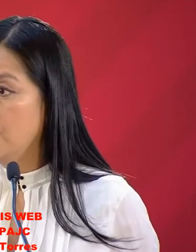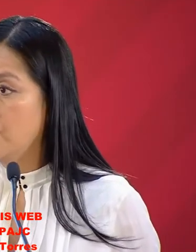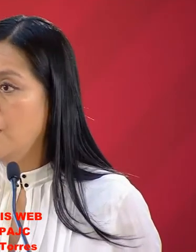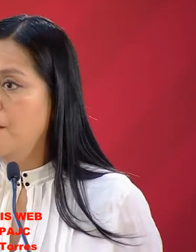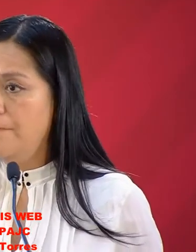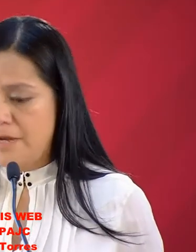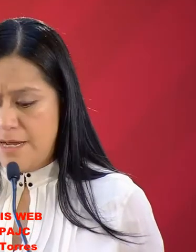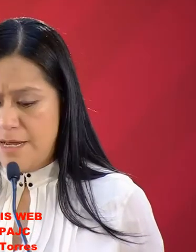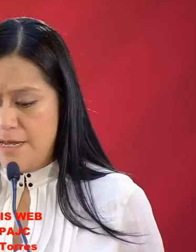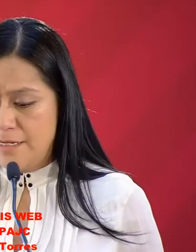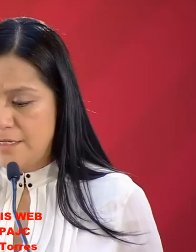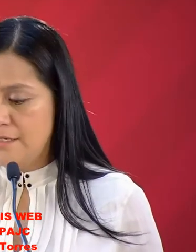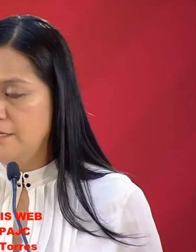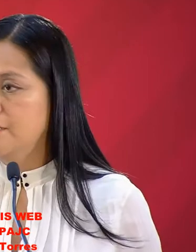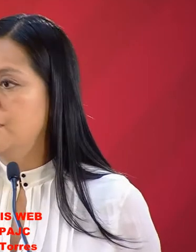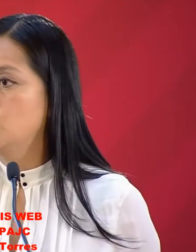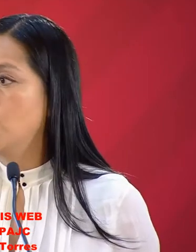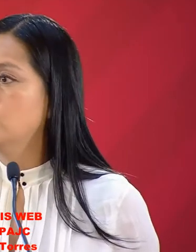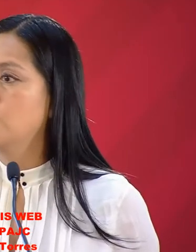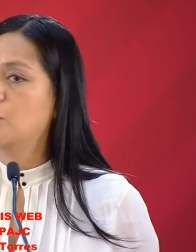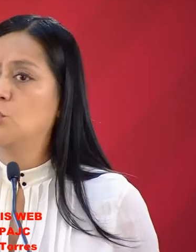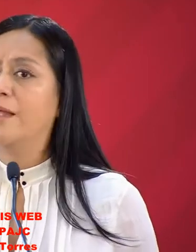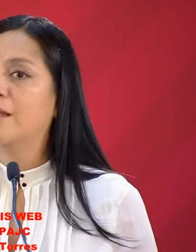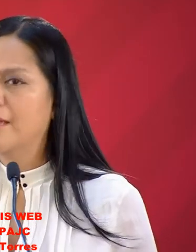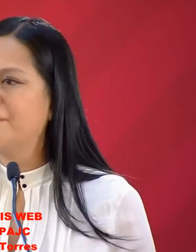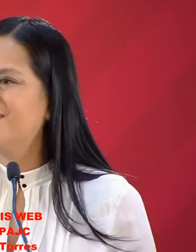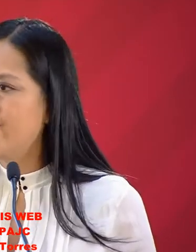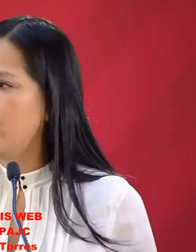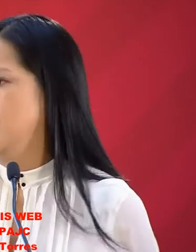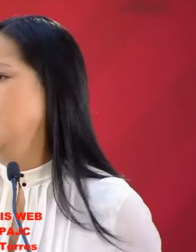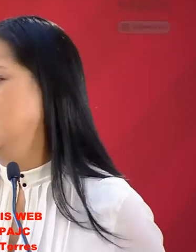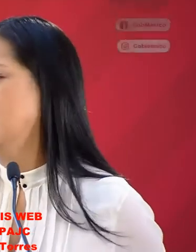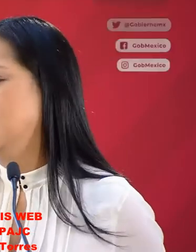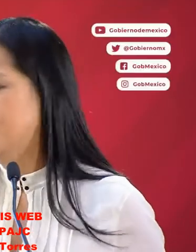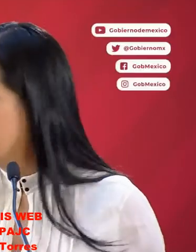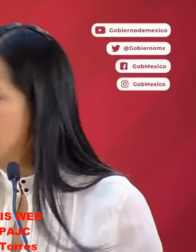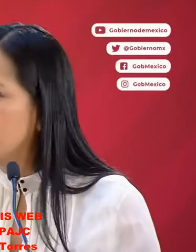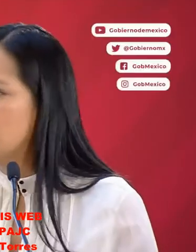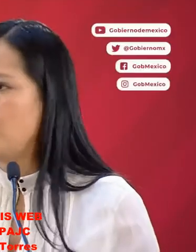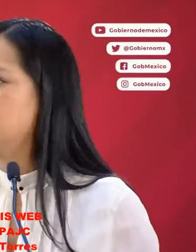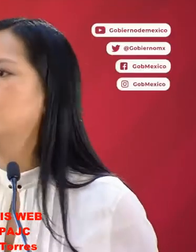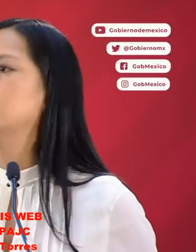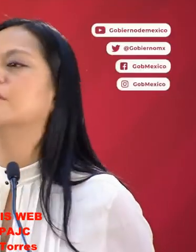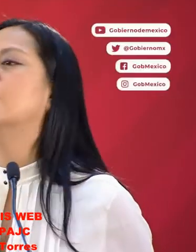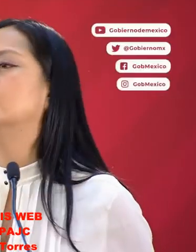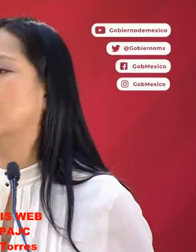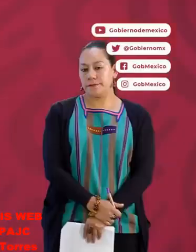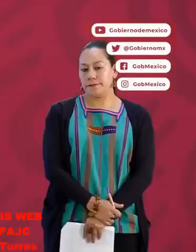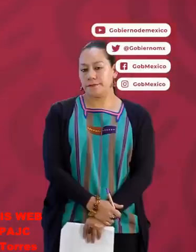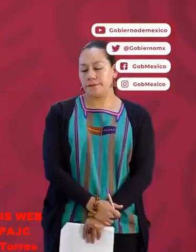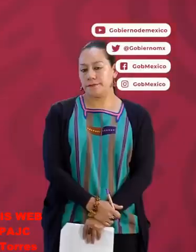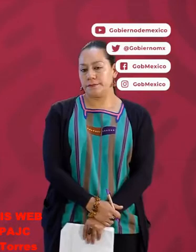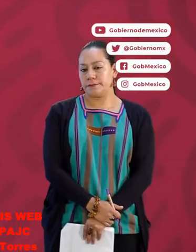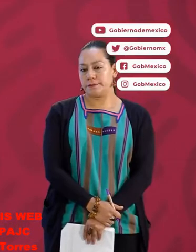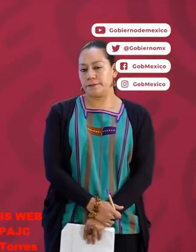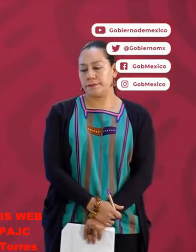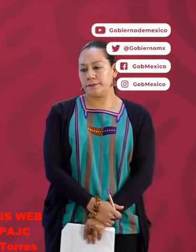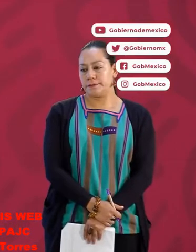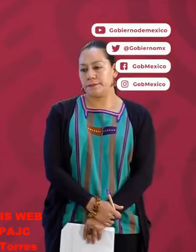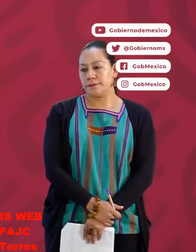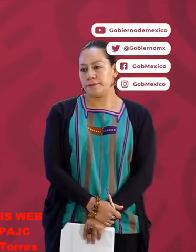documental para que en su caso se actúe. ¿Qué pasaba? El tema fundamentalmente eran las delegaciones de